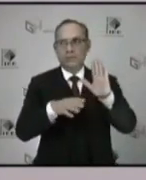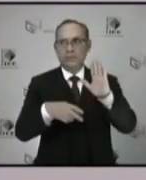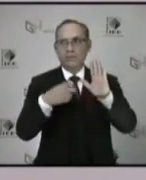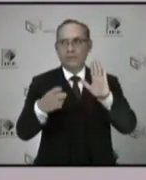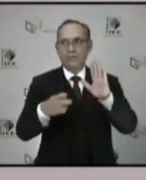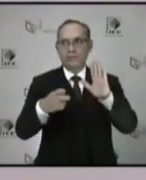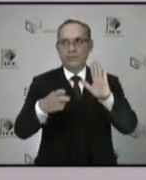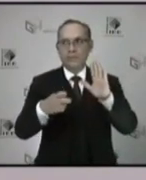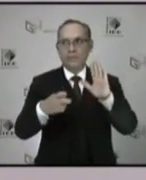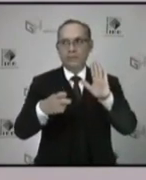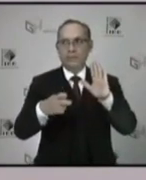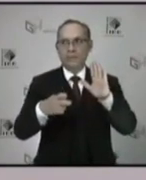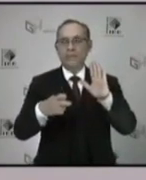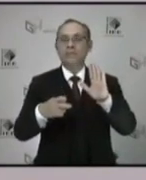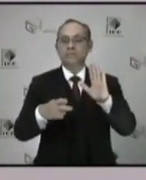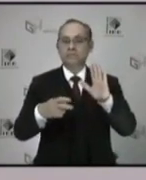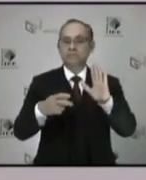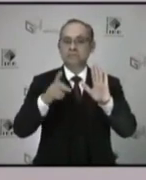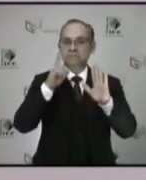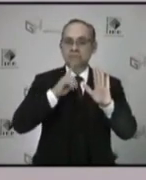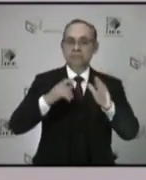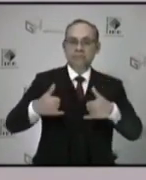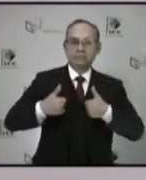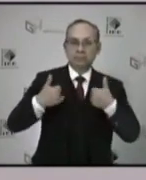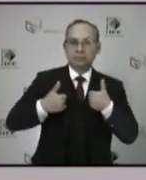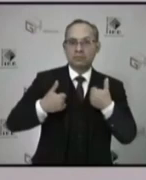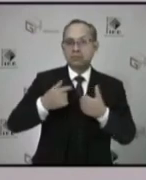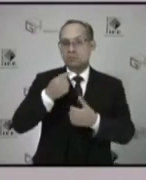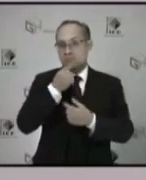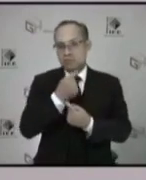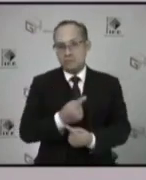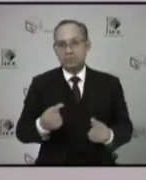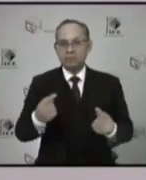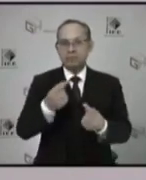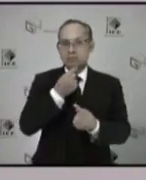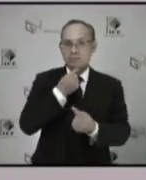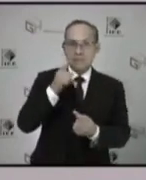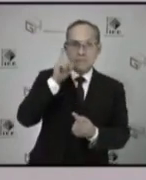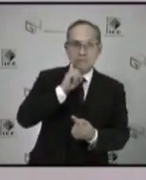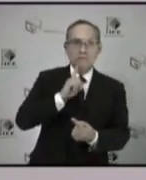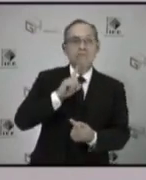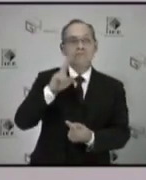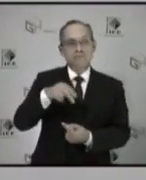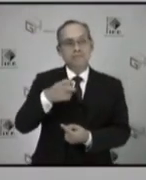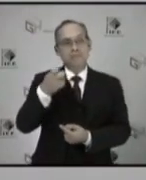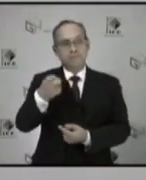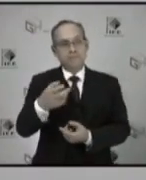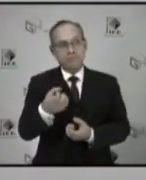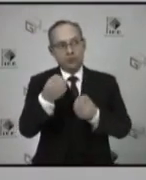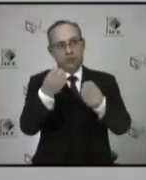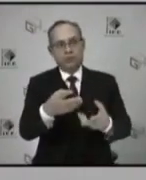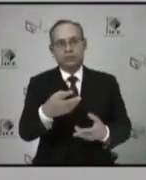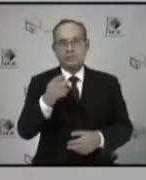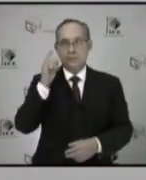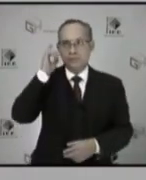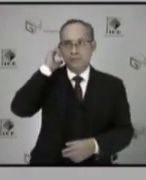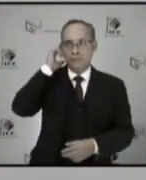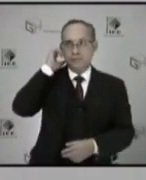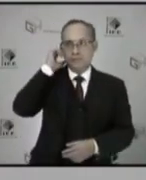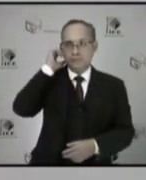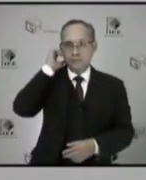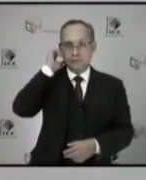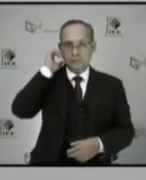mujeres y hombres, jóvenes, niños y niñas, lo requieren. Muchas gracias. Gracias, candidata. Quedan 22